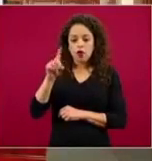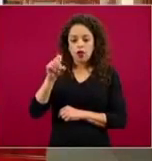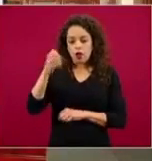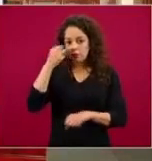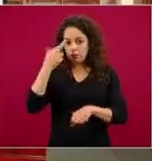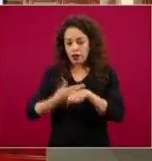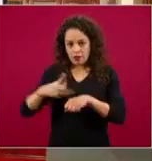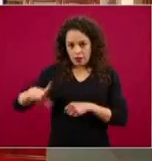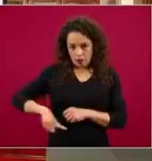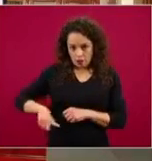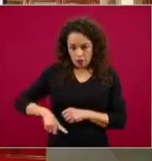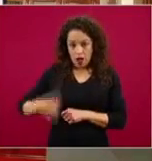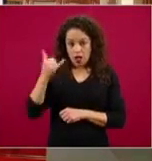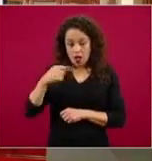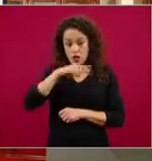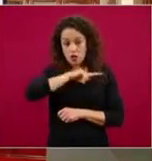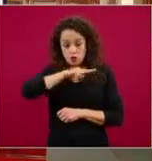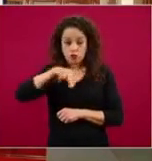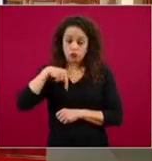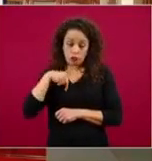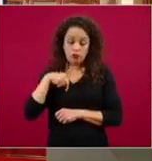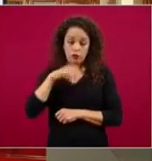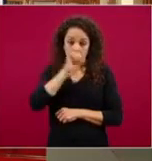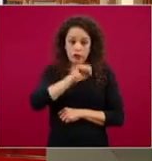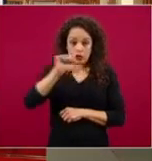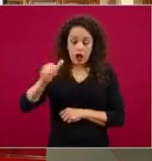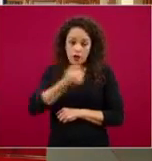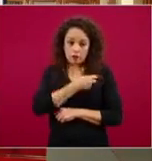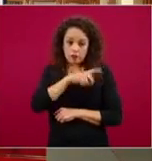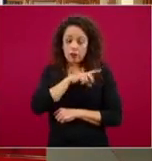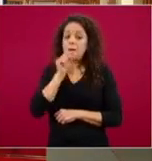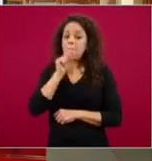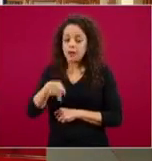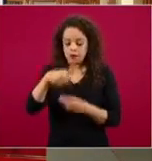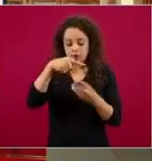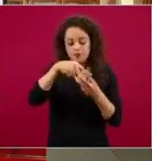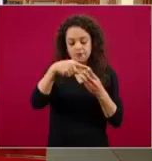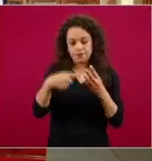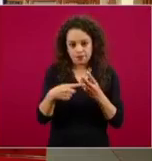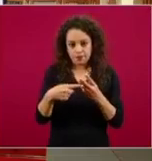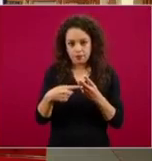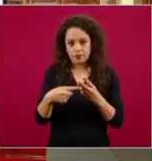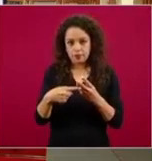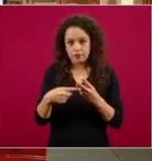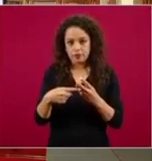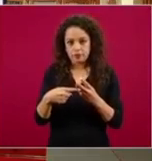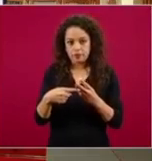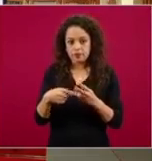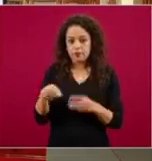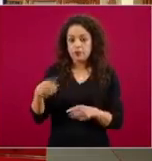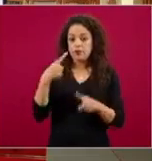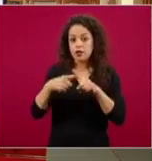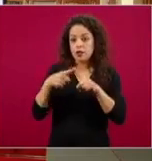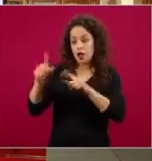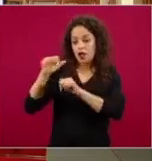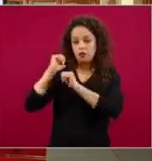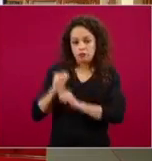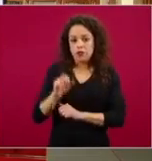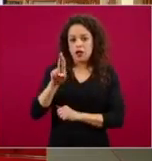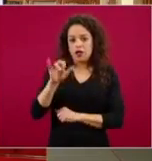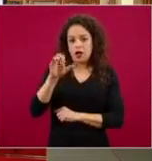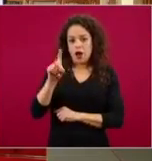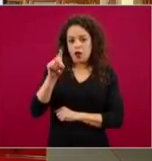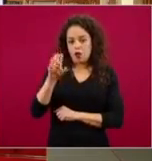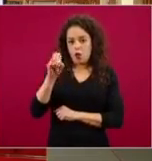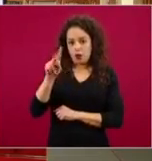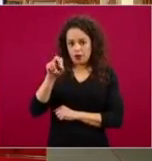otro, y nosotros en la Secretaría de Salud también, nuestro interlocutor es el doctor Ricardo Cortés, hemos estado conversando con la jerarquía